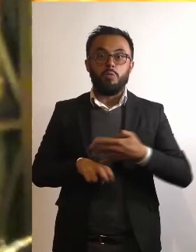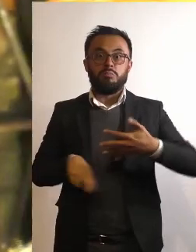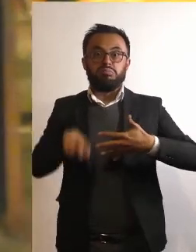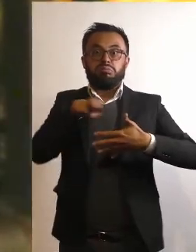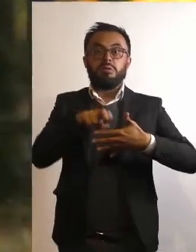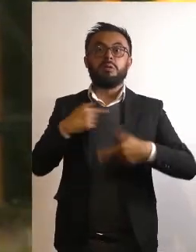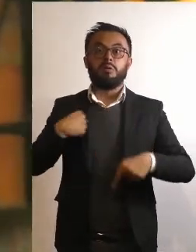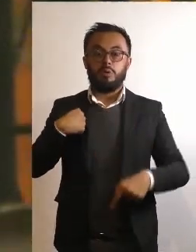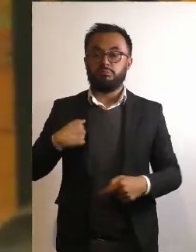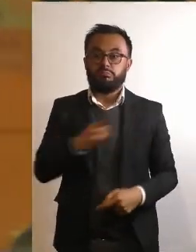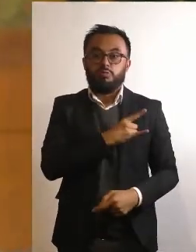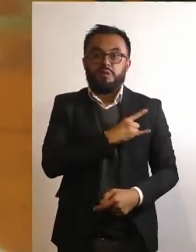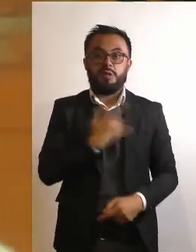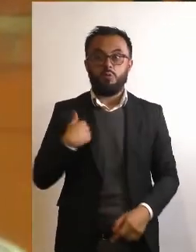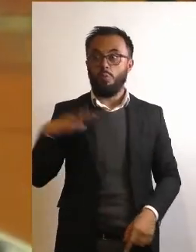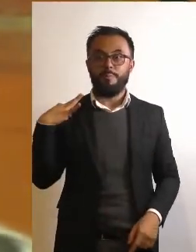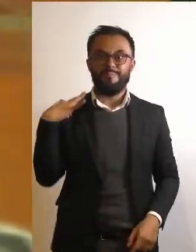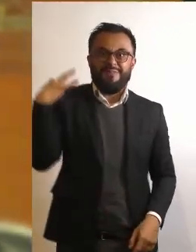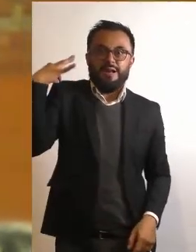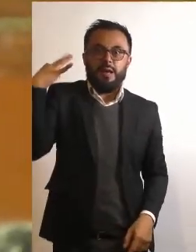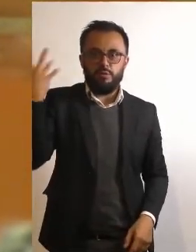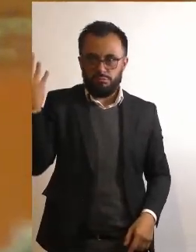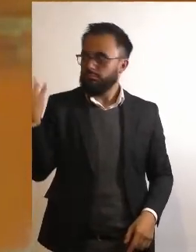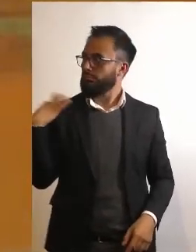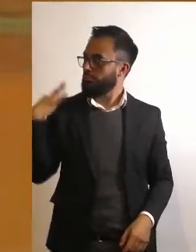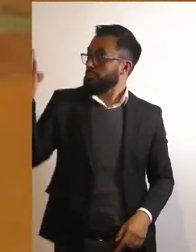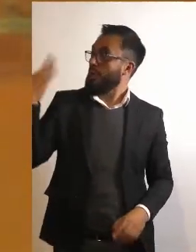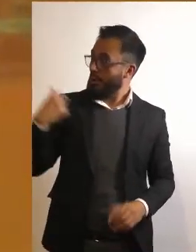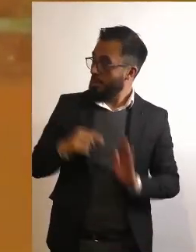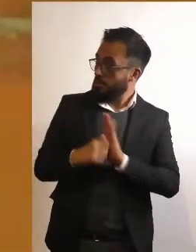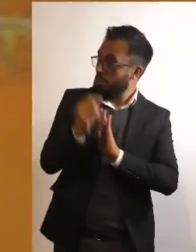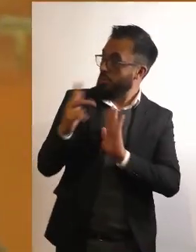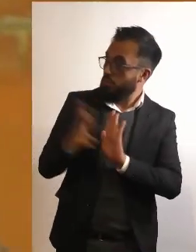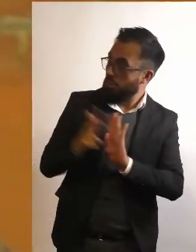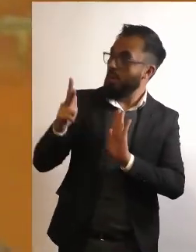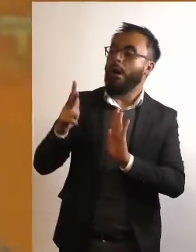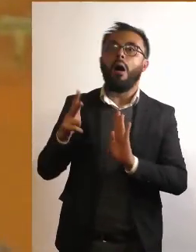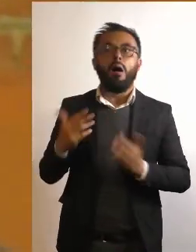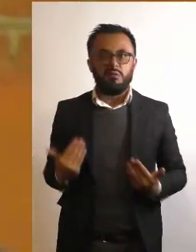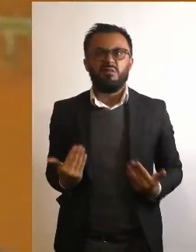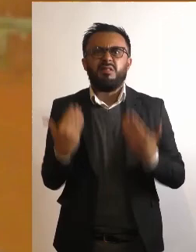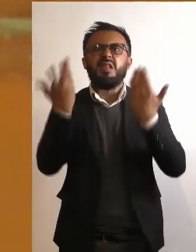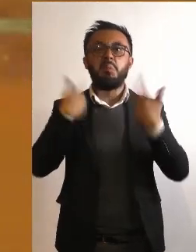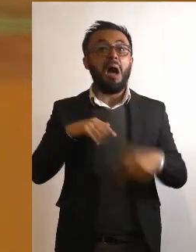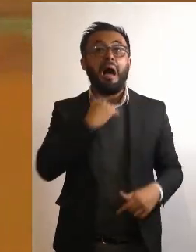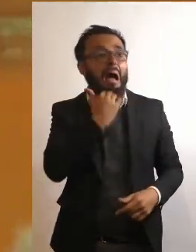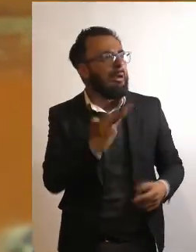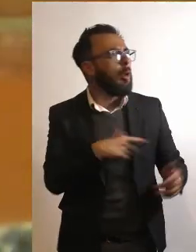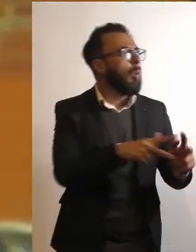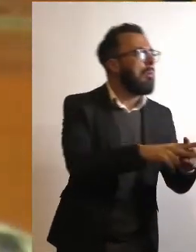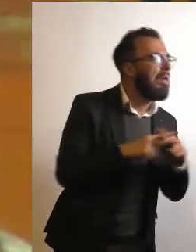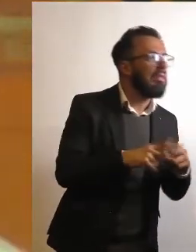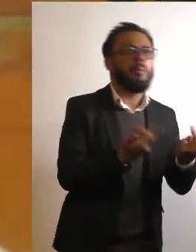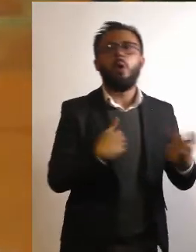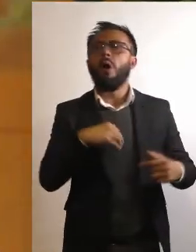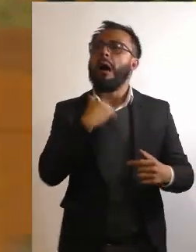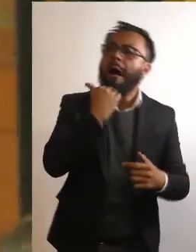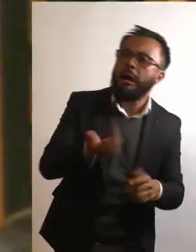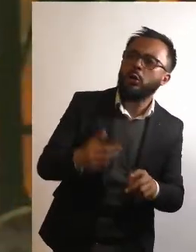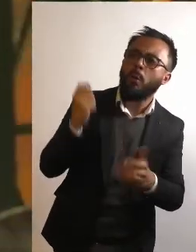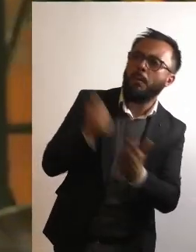posibilidad o la ventaja que tenemos para acceder a créditos, a incentivos y becas; dos, es un sello institucional para